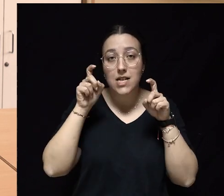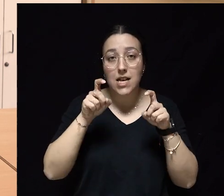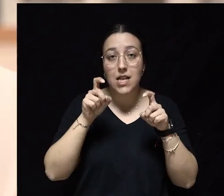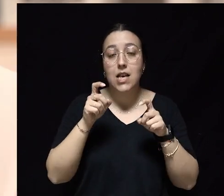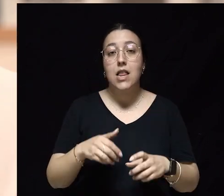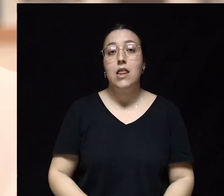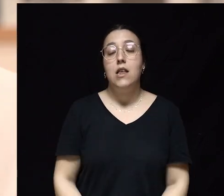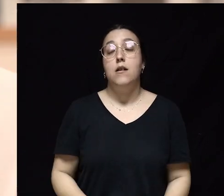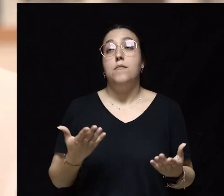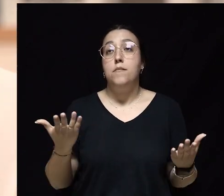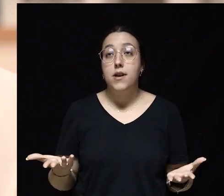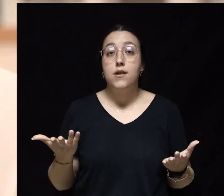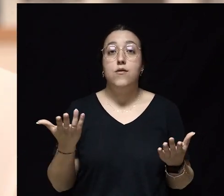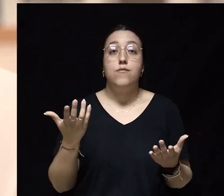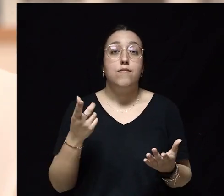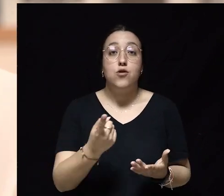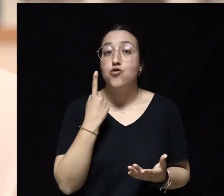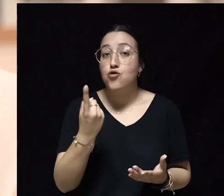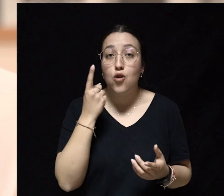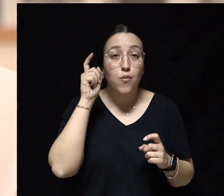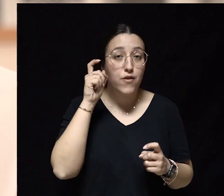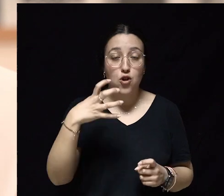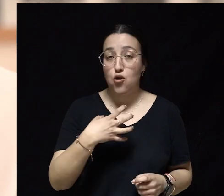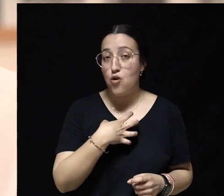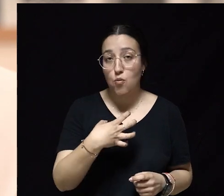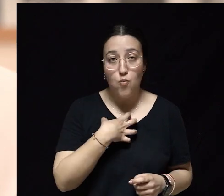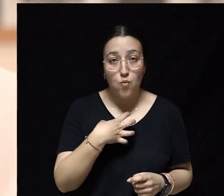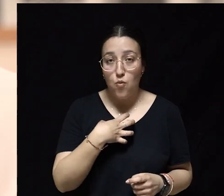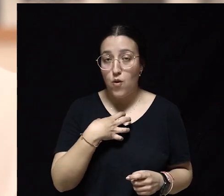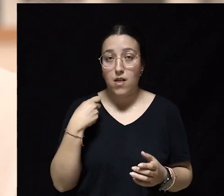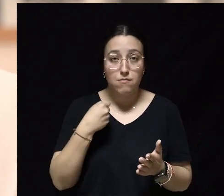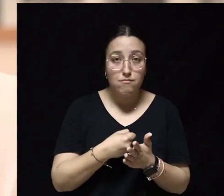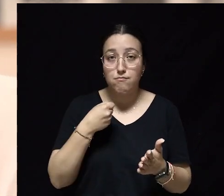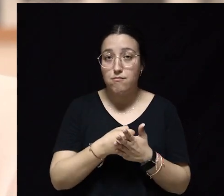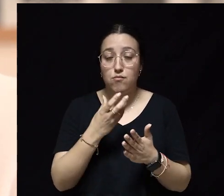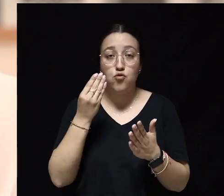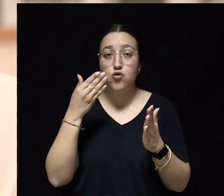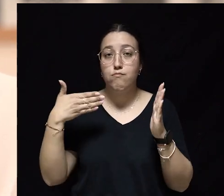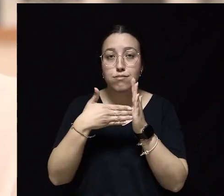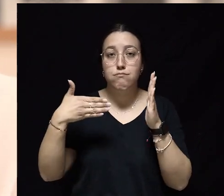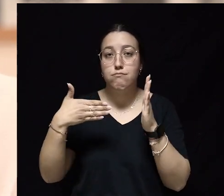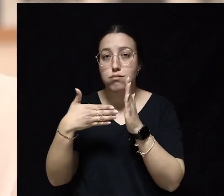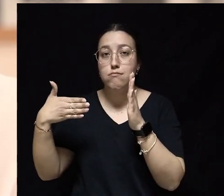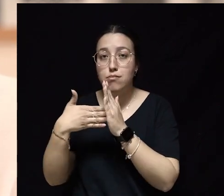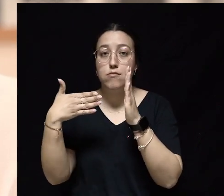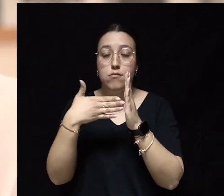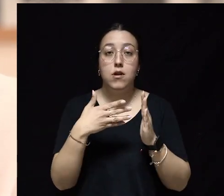mitigar este gran problema que tenemos, pero solos los docentes en